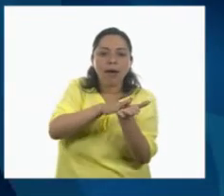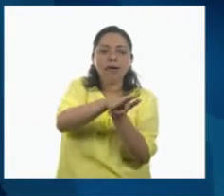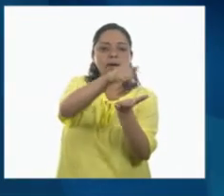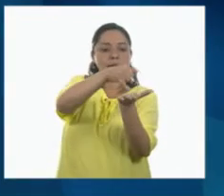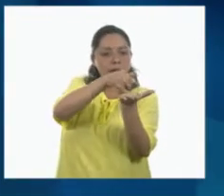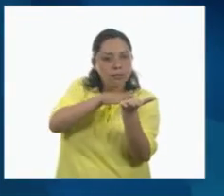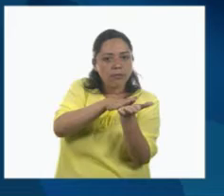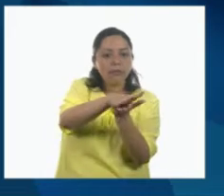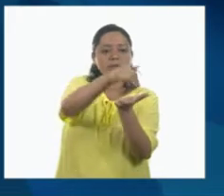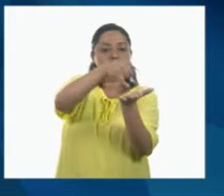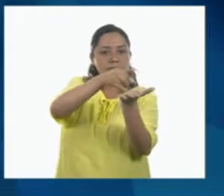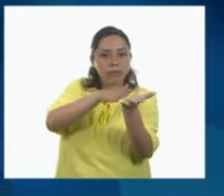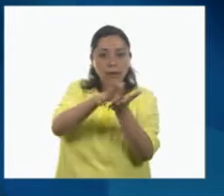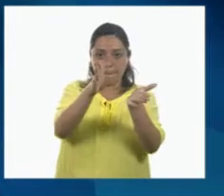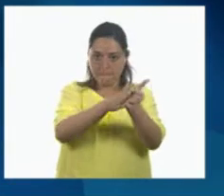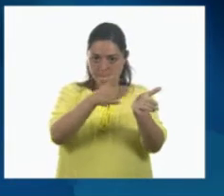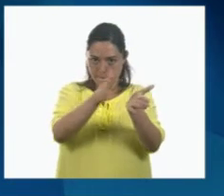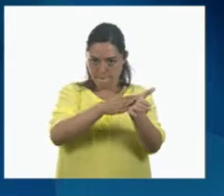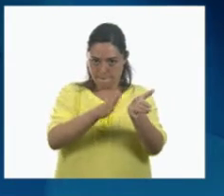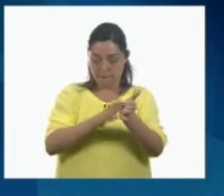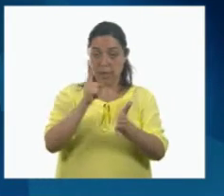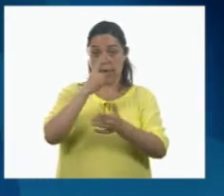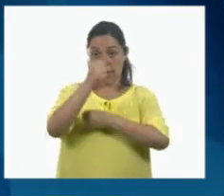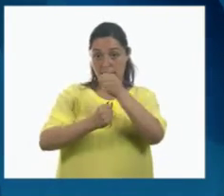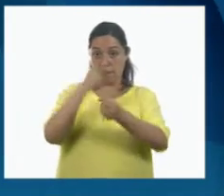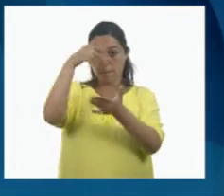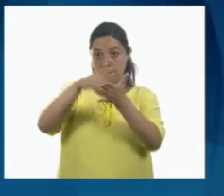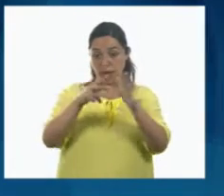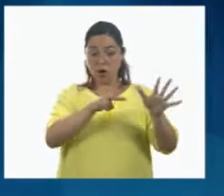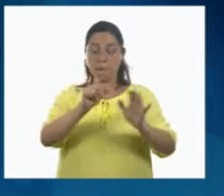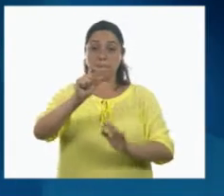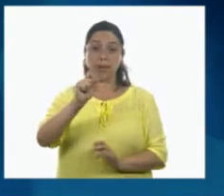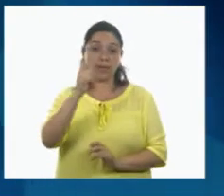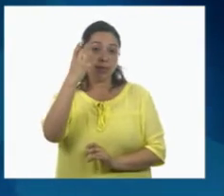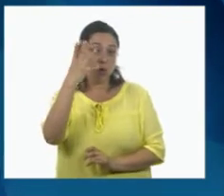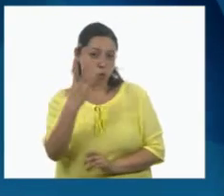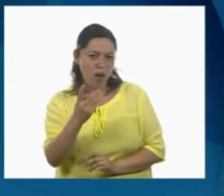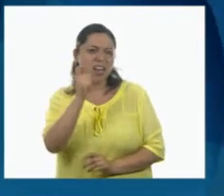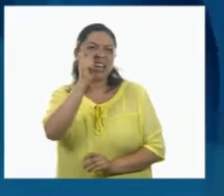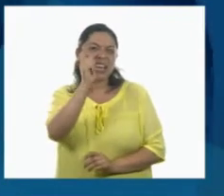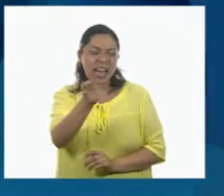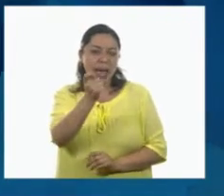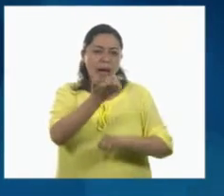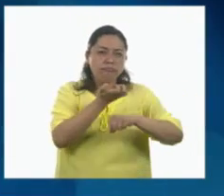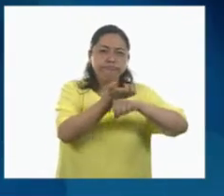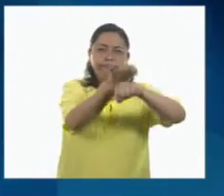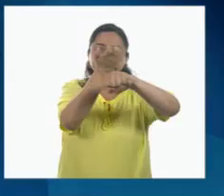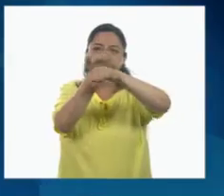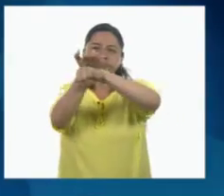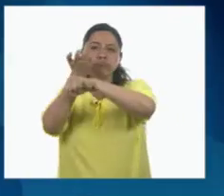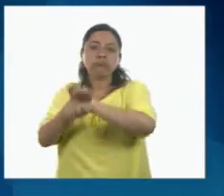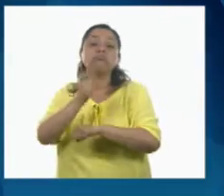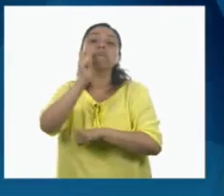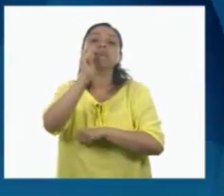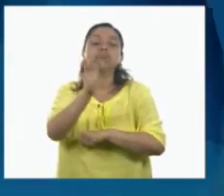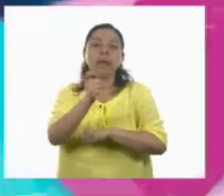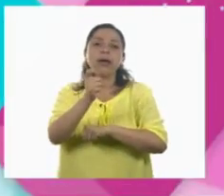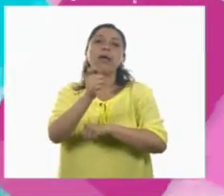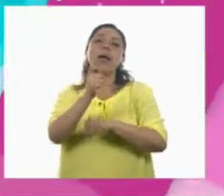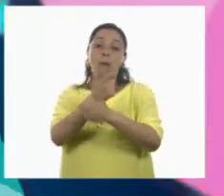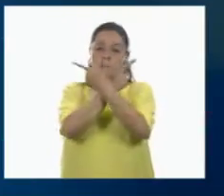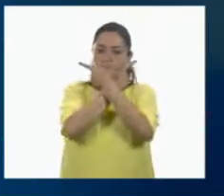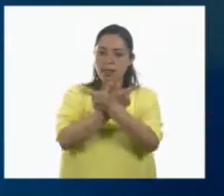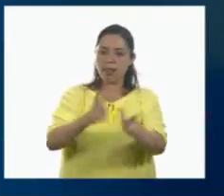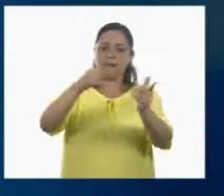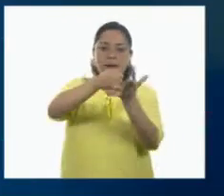en 1824 se aprobó que los estados debían defender la libertad de imprenta.